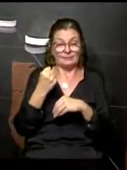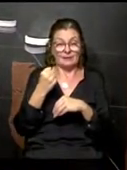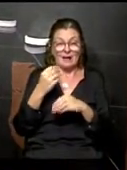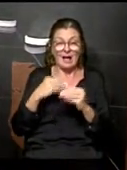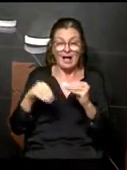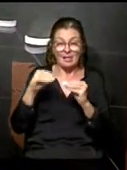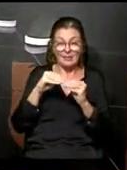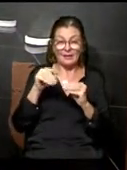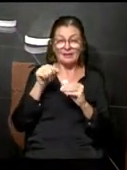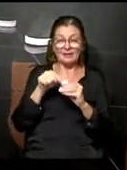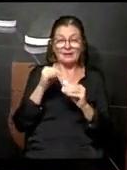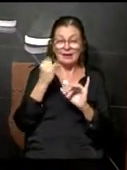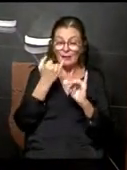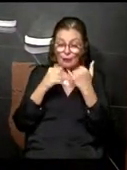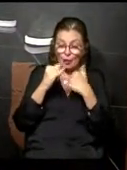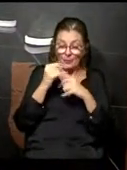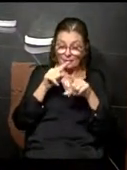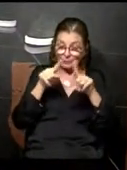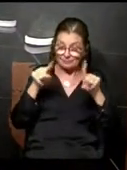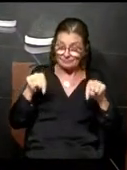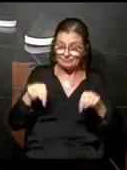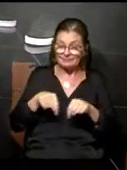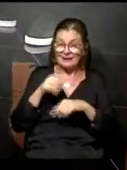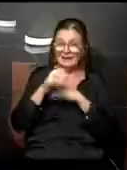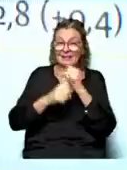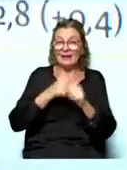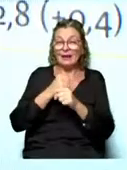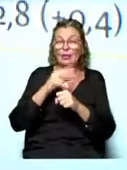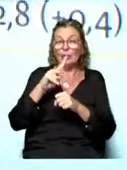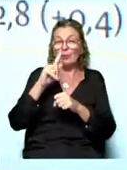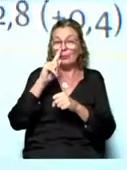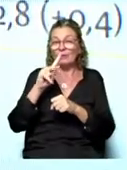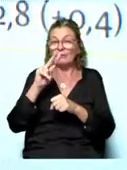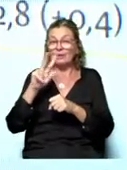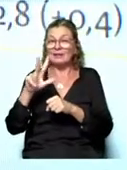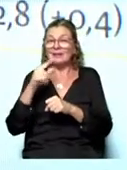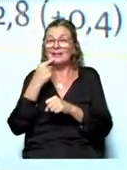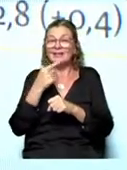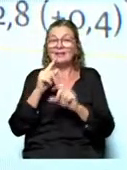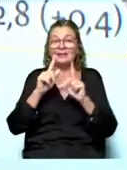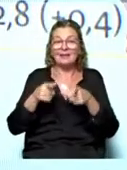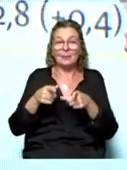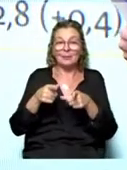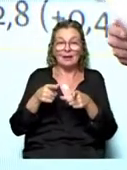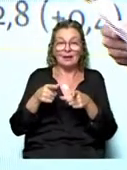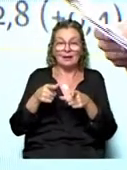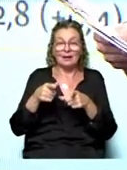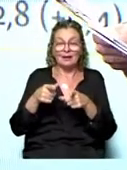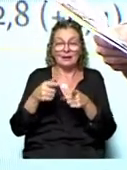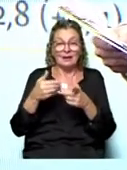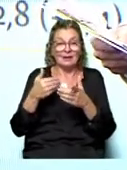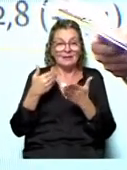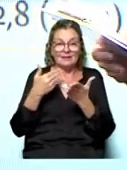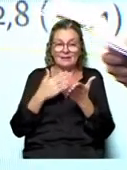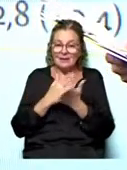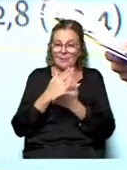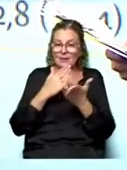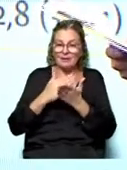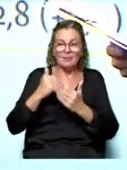Además, este informe de 2023 sostiene que hay una prevalencia de la